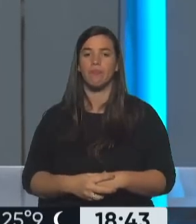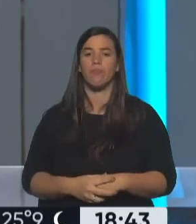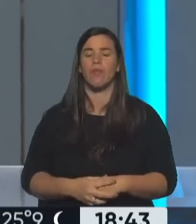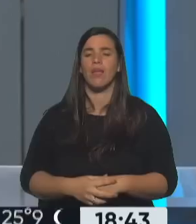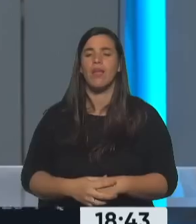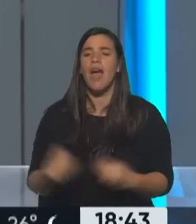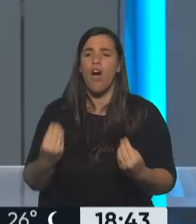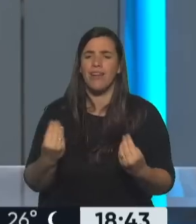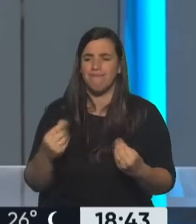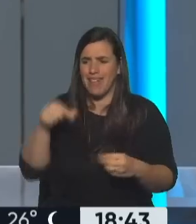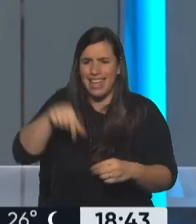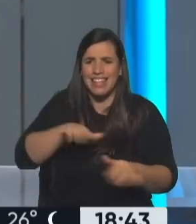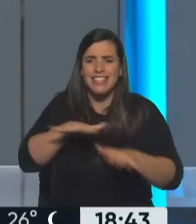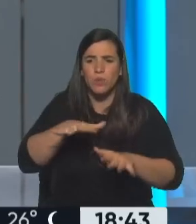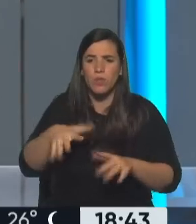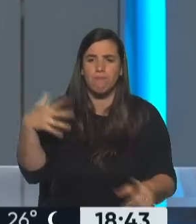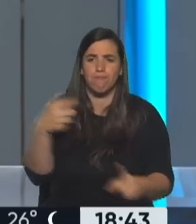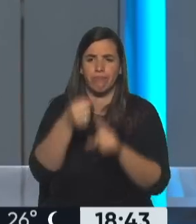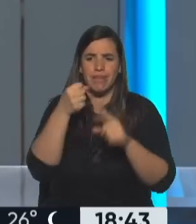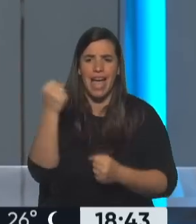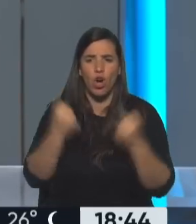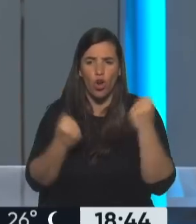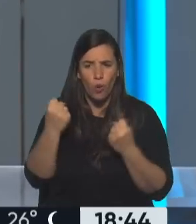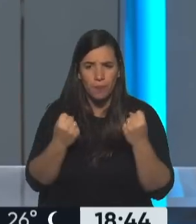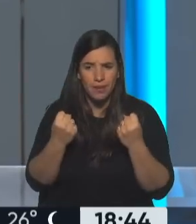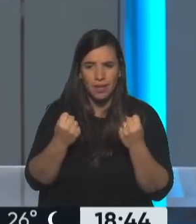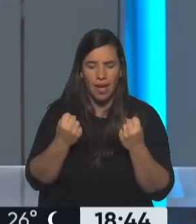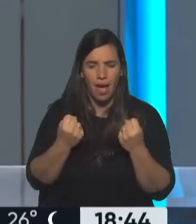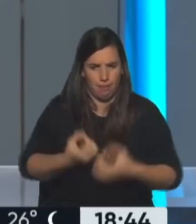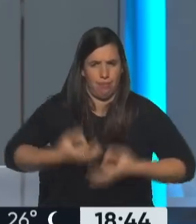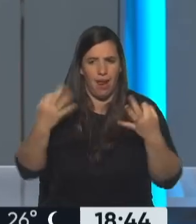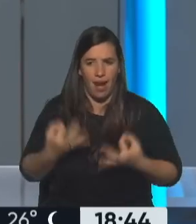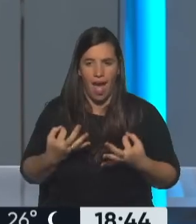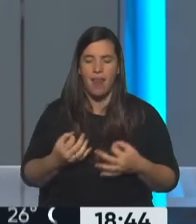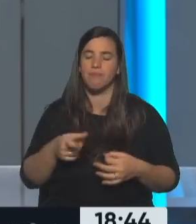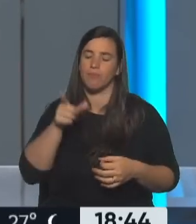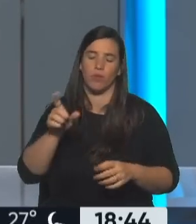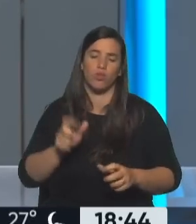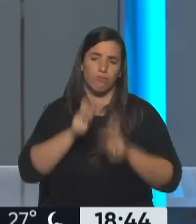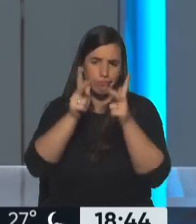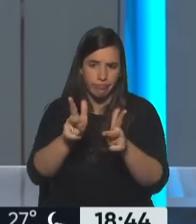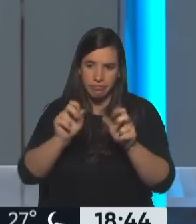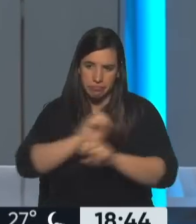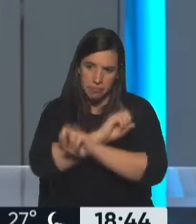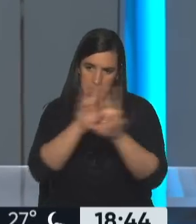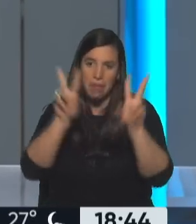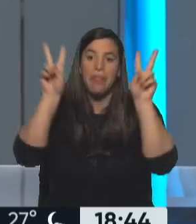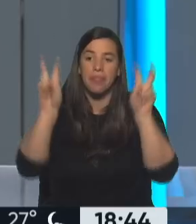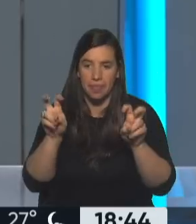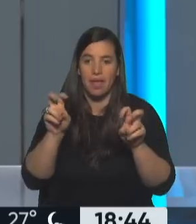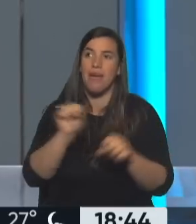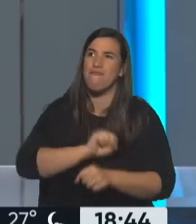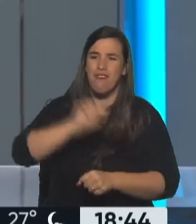la economía real? Digamos, ya hablaste del tema de inflación, digamos, si querés redondearlo. ¿Le ves